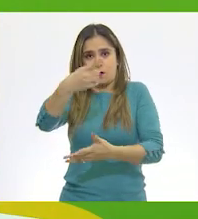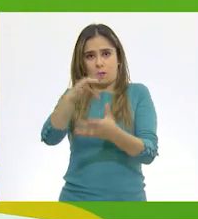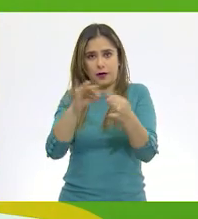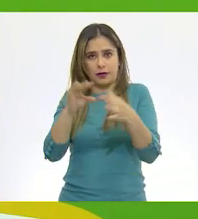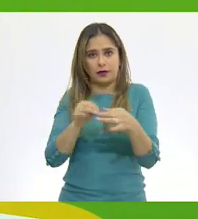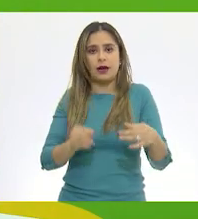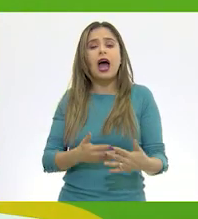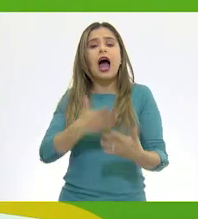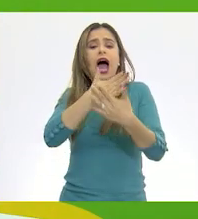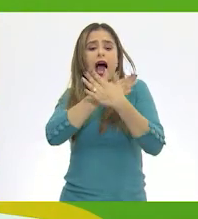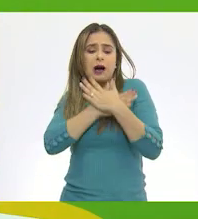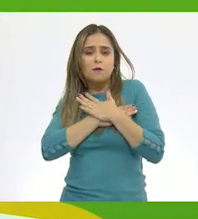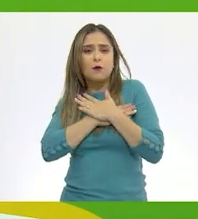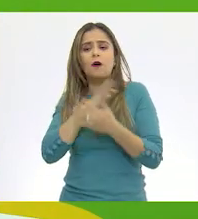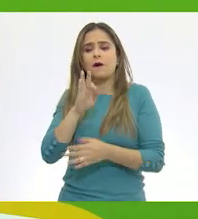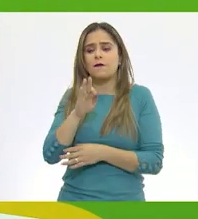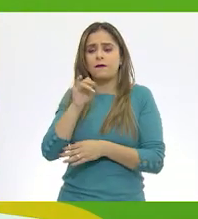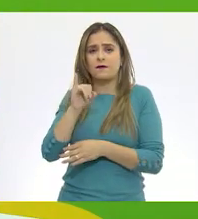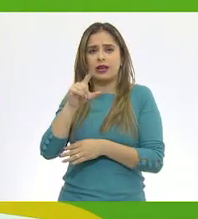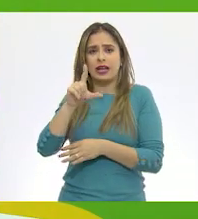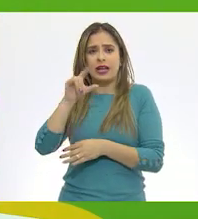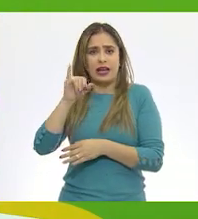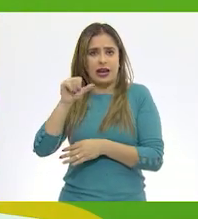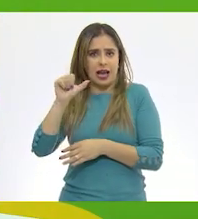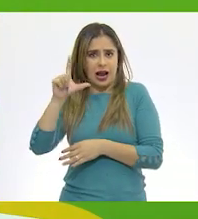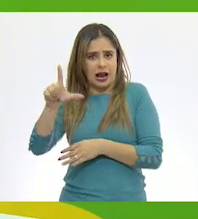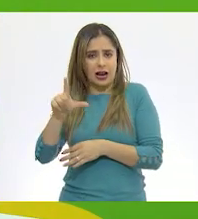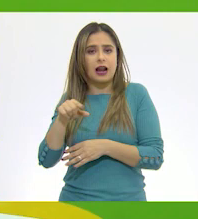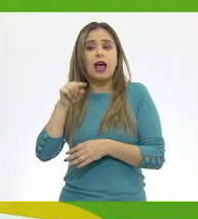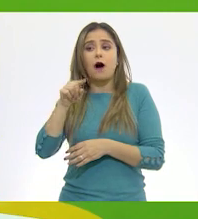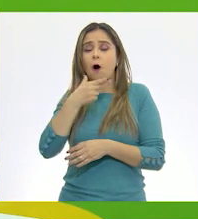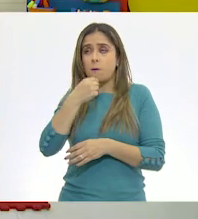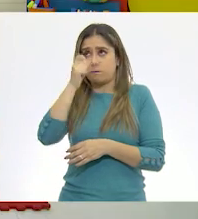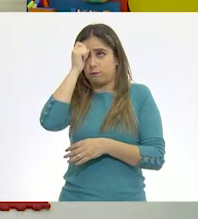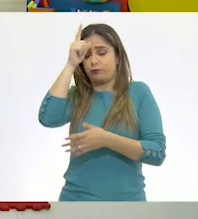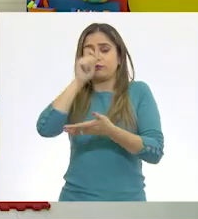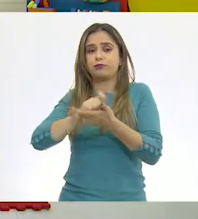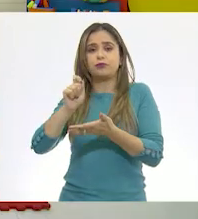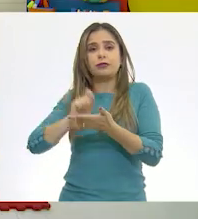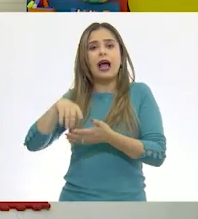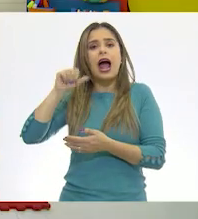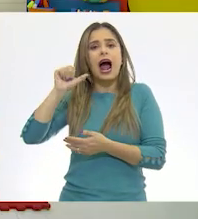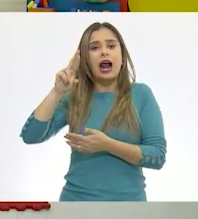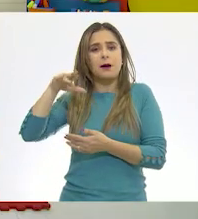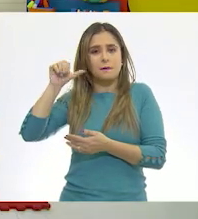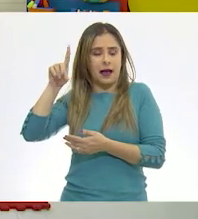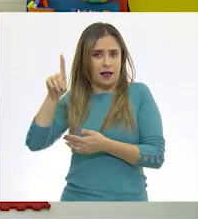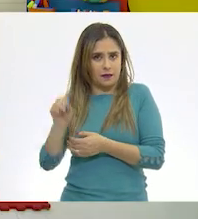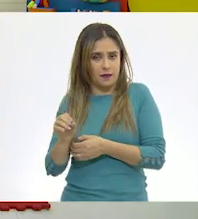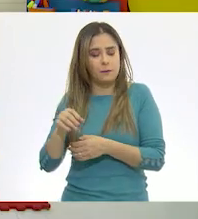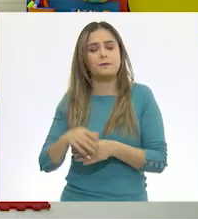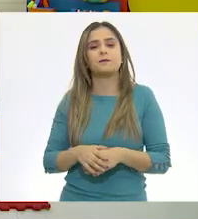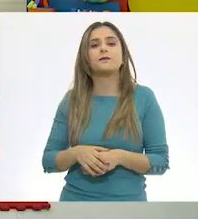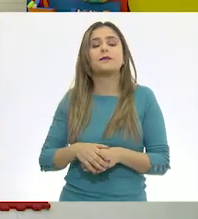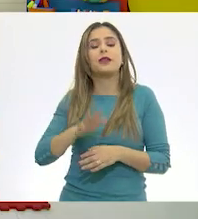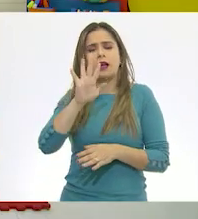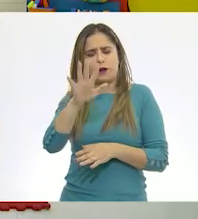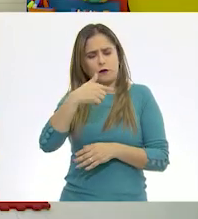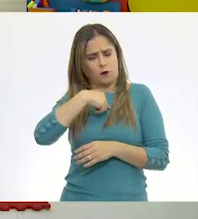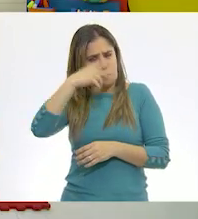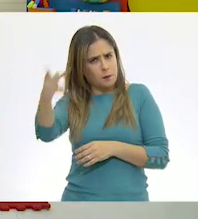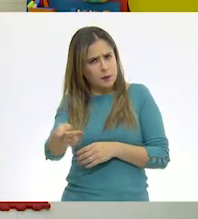llama Amor Filial. También lo compuso Amado Nervo. ¡Oh! Antes de leerlo, les tengo una